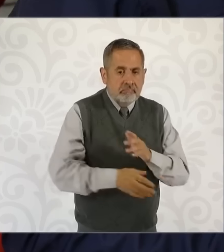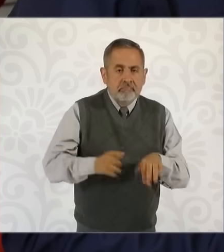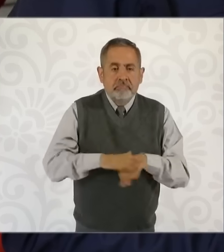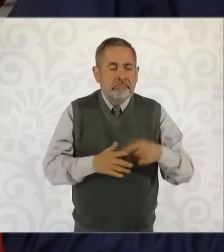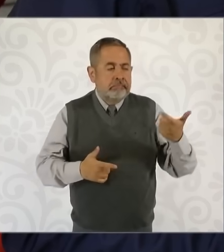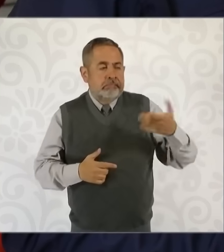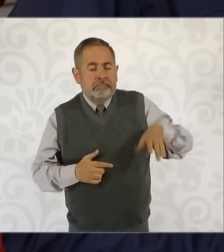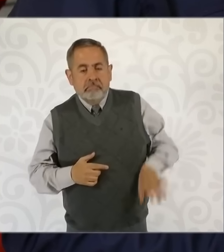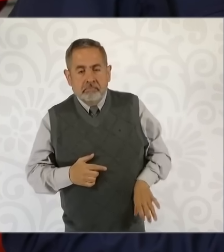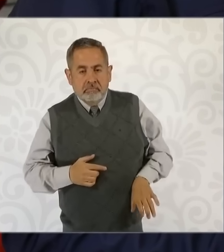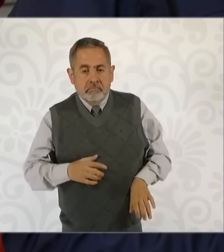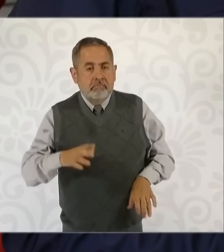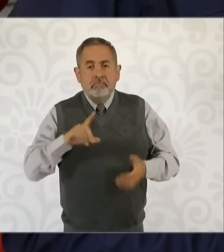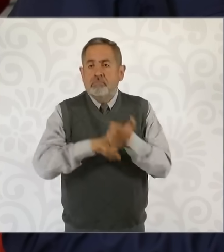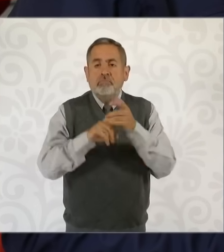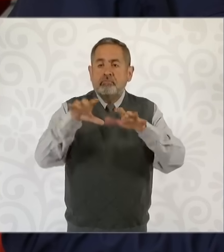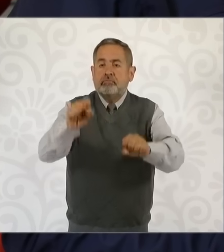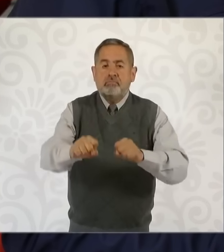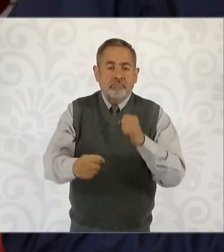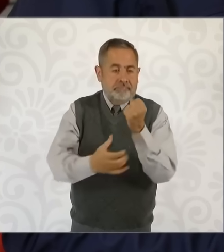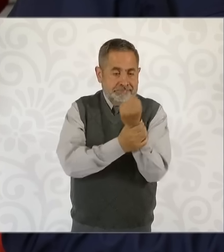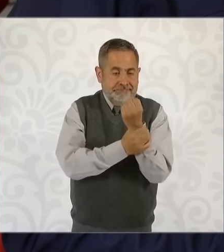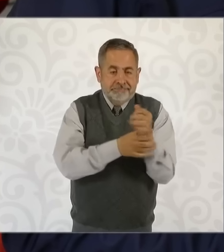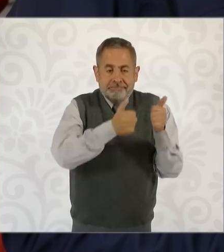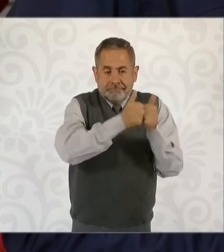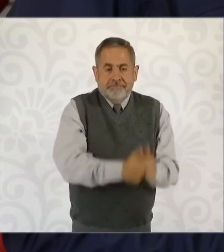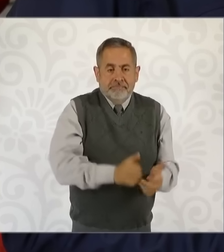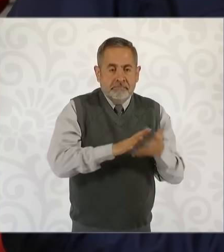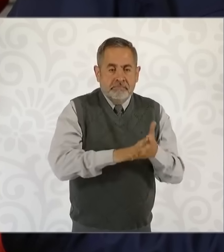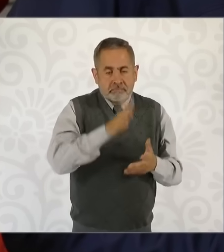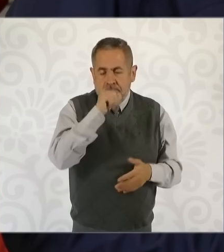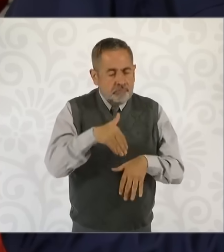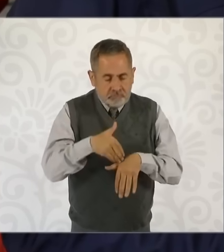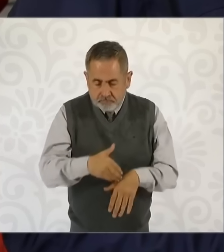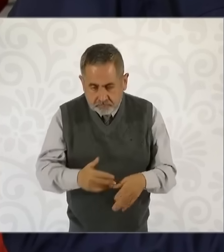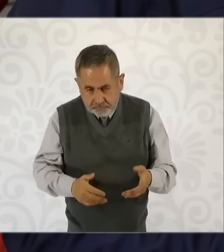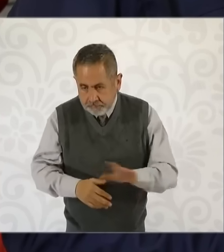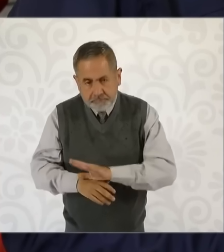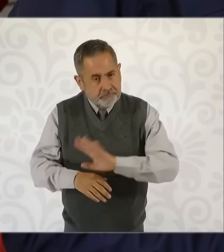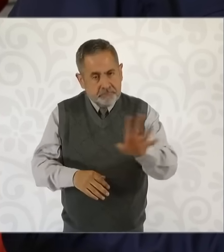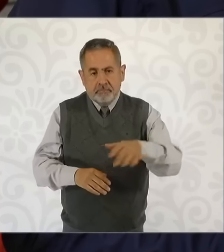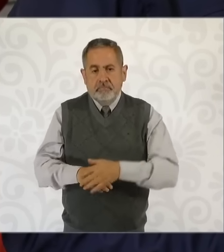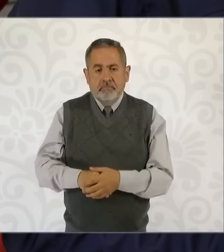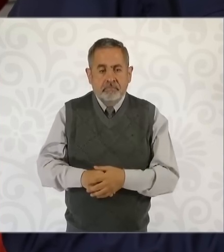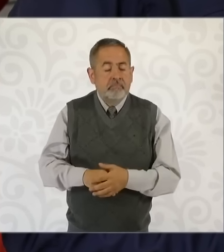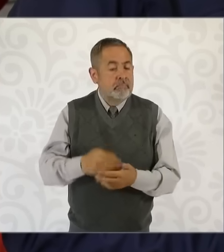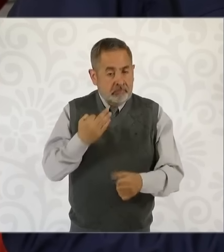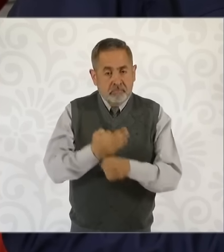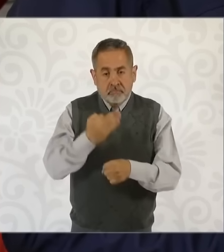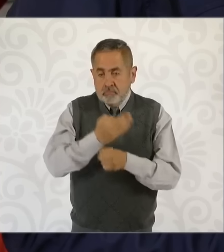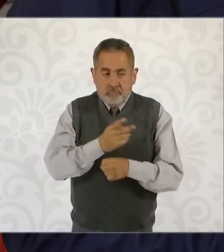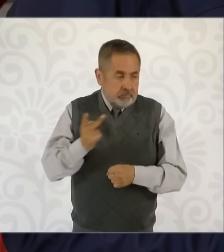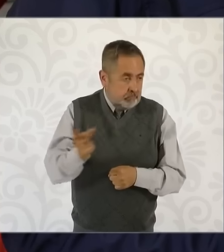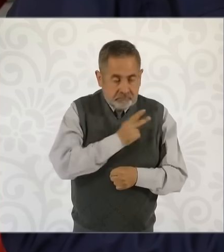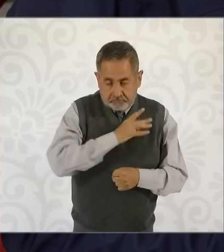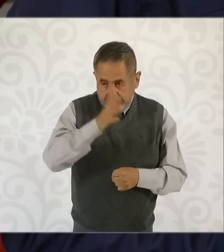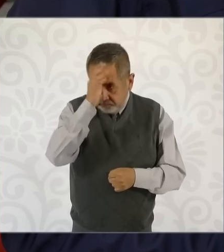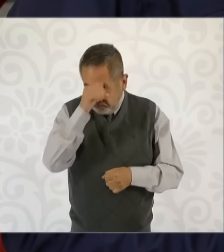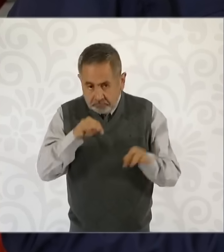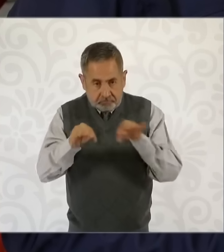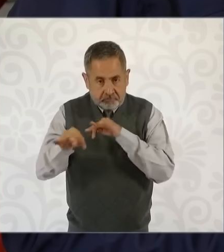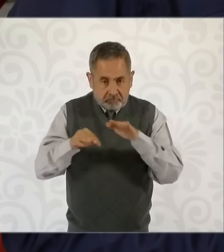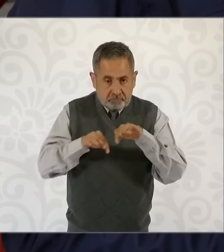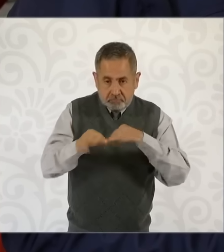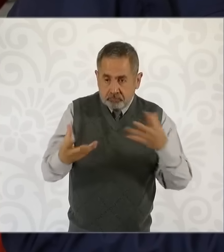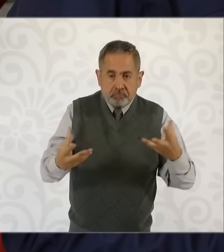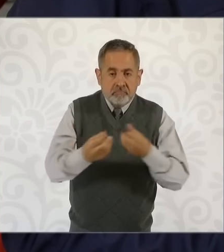pues en arraigo domiciliario, porque se vendieron a los desarrolladores. Entonces, llegaron a acuerdos, a mesas de trabajo, se